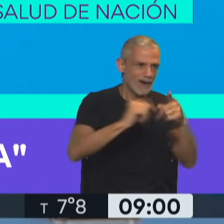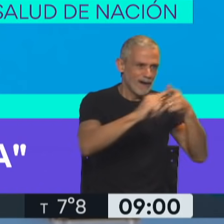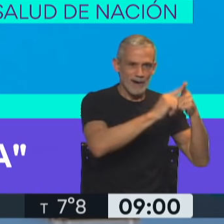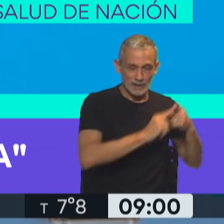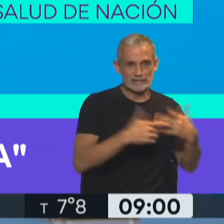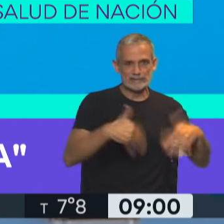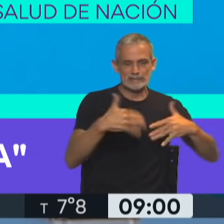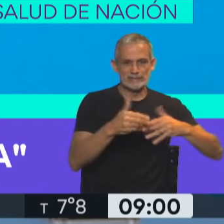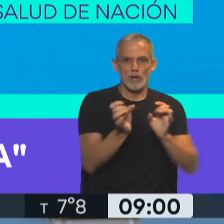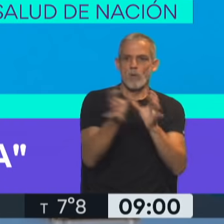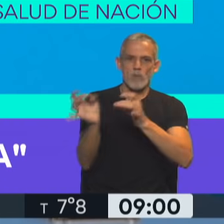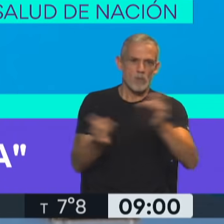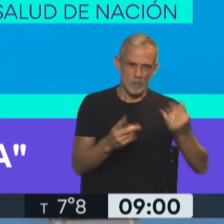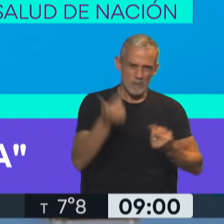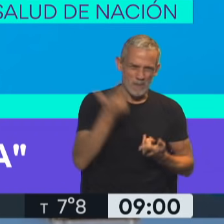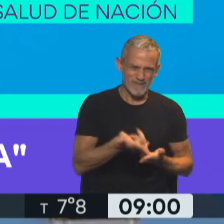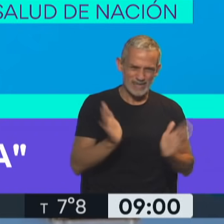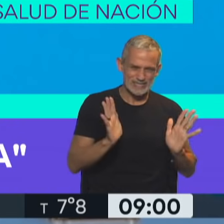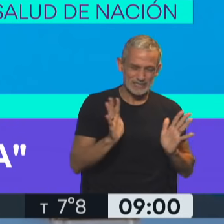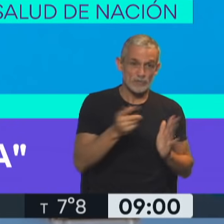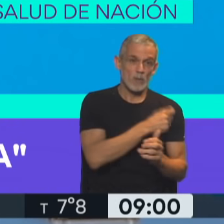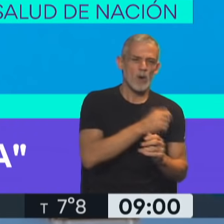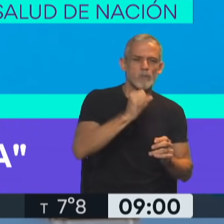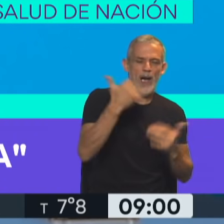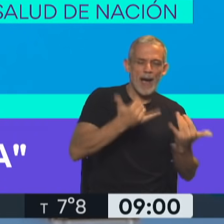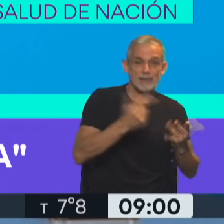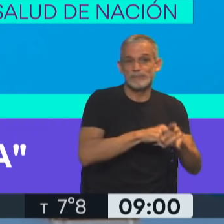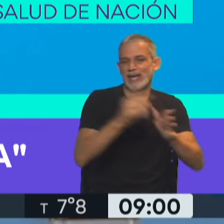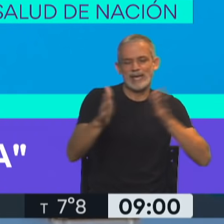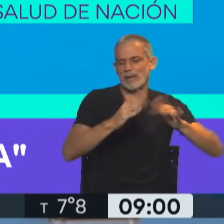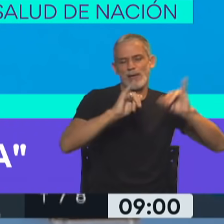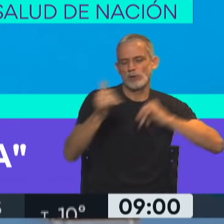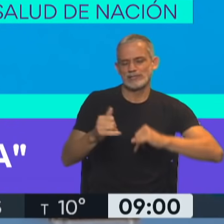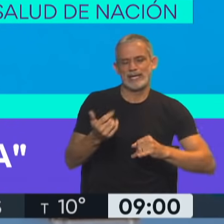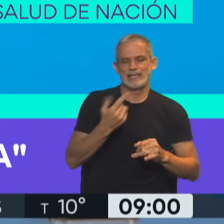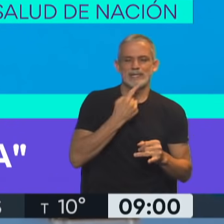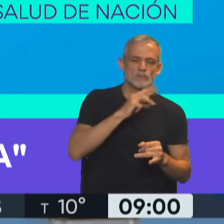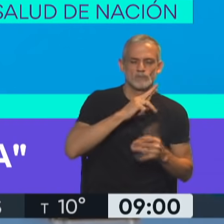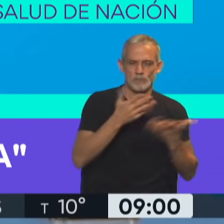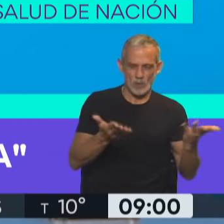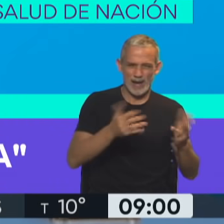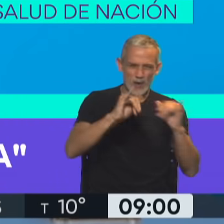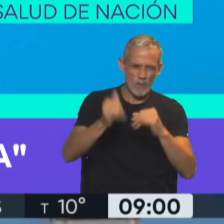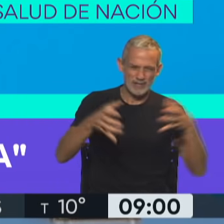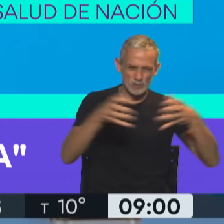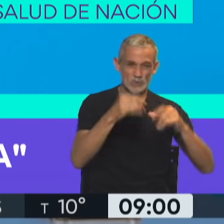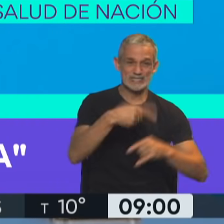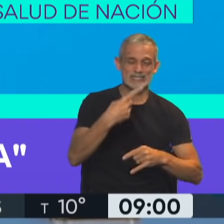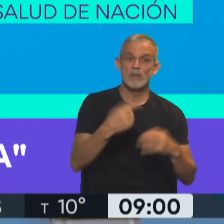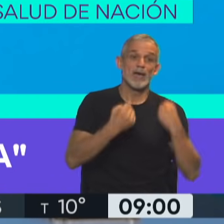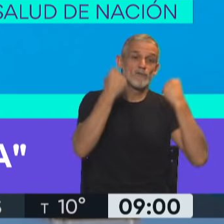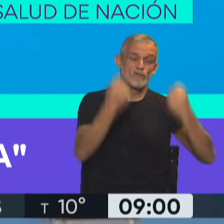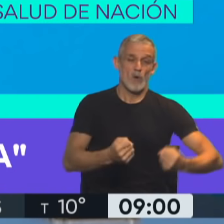y eso impacta en la transmisibilidad, y además es una etapa de la vida, los adolescentes y las juventudes han realizado un